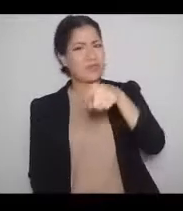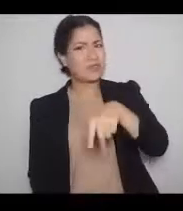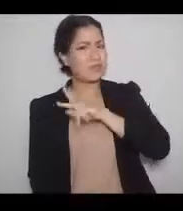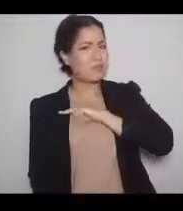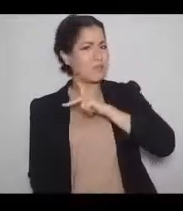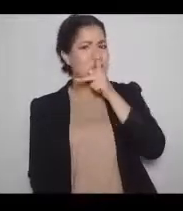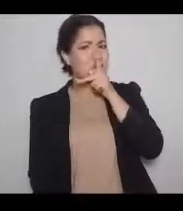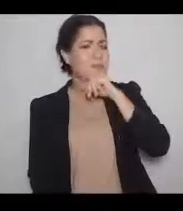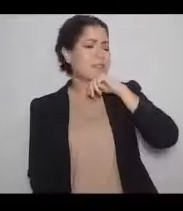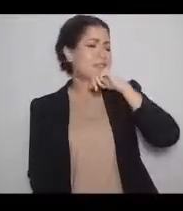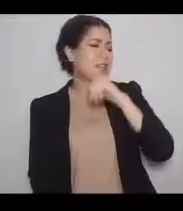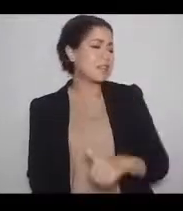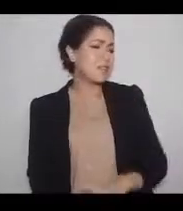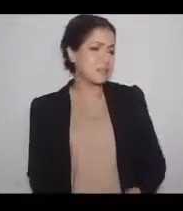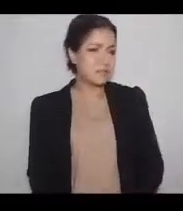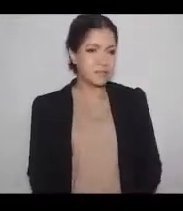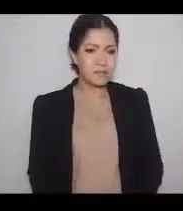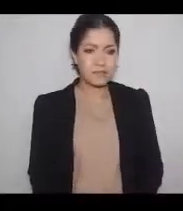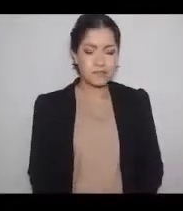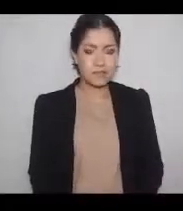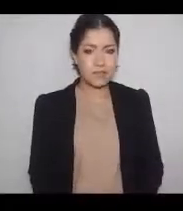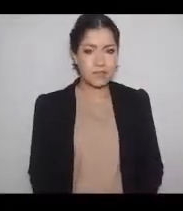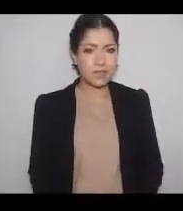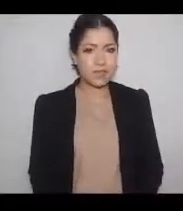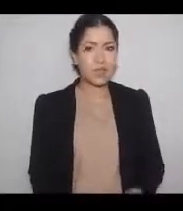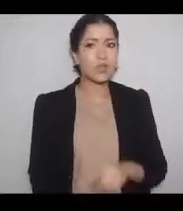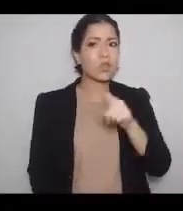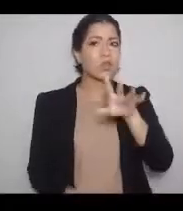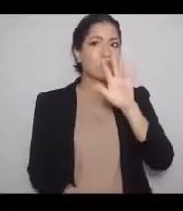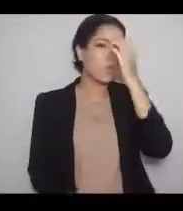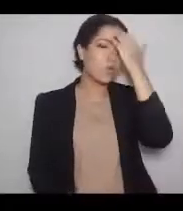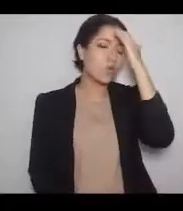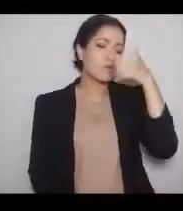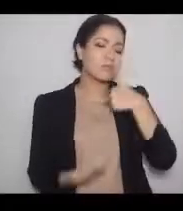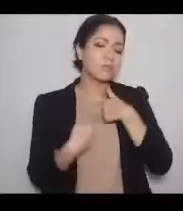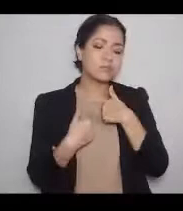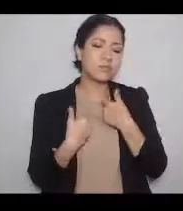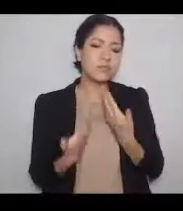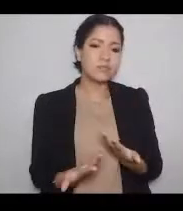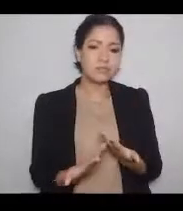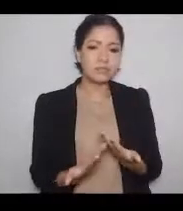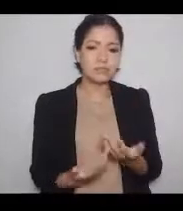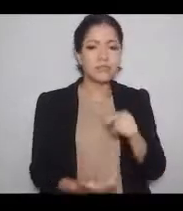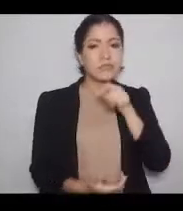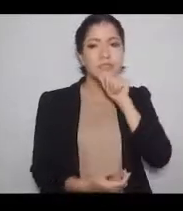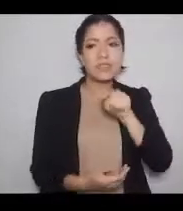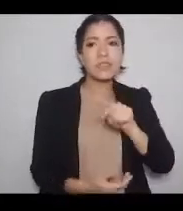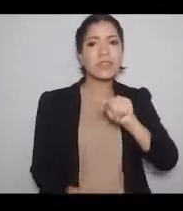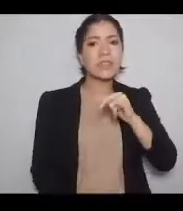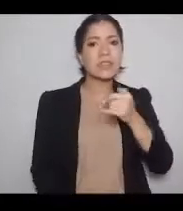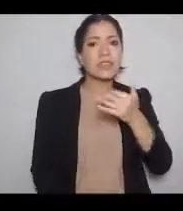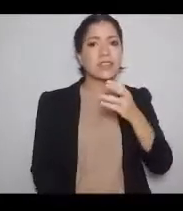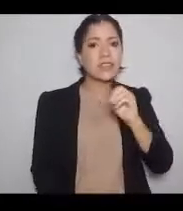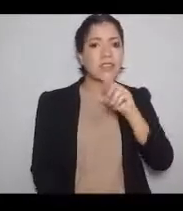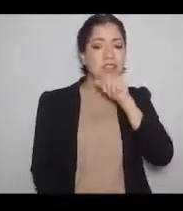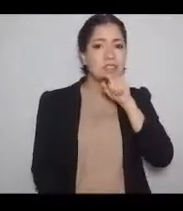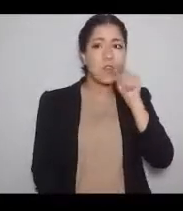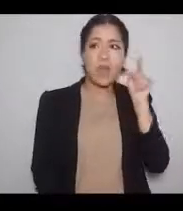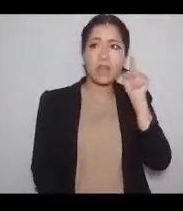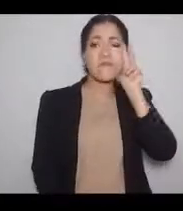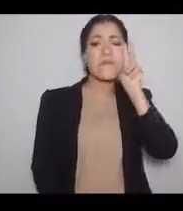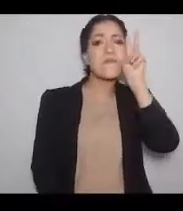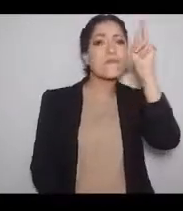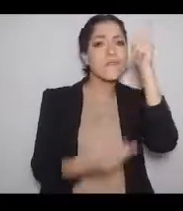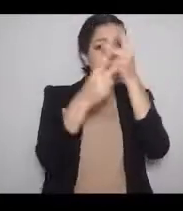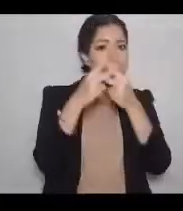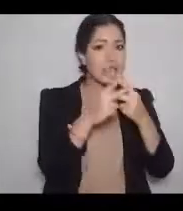yo me cogí a una estrella en la tierra. La mejor, la única que